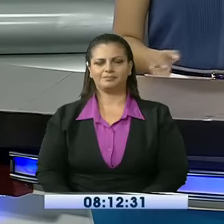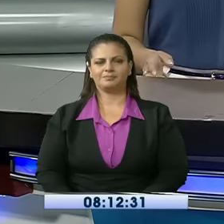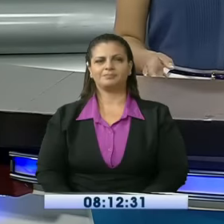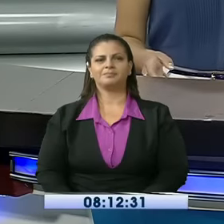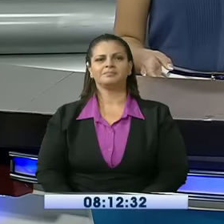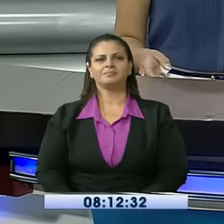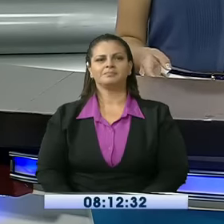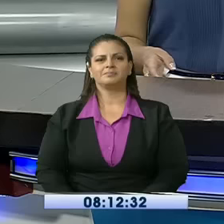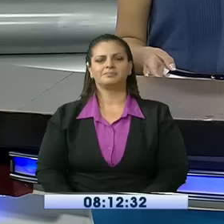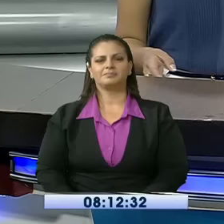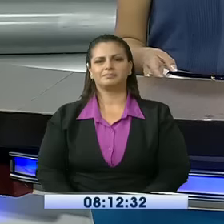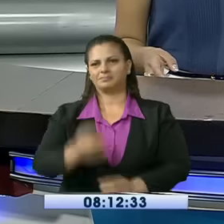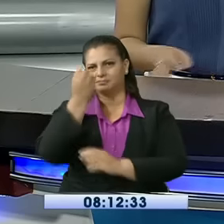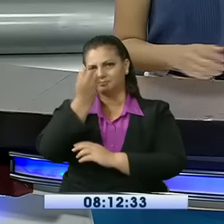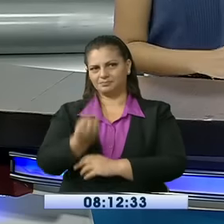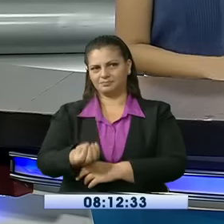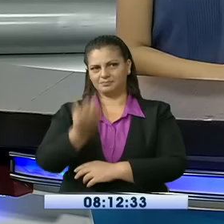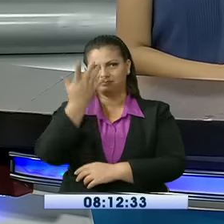Jorge. Buenos días, Jorge.